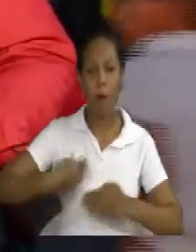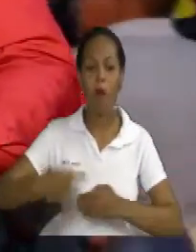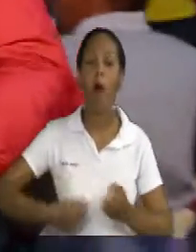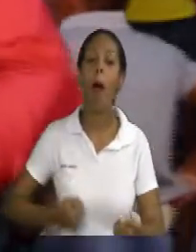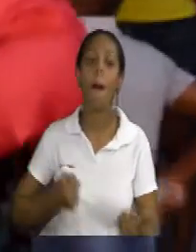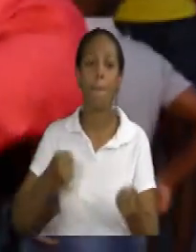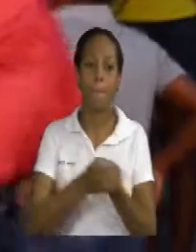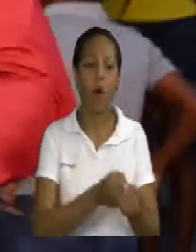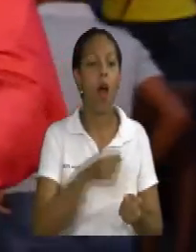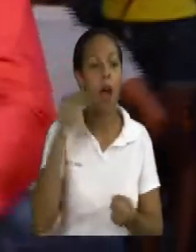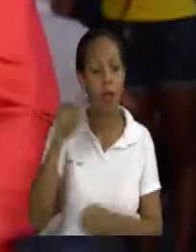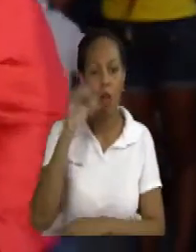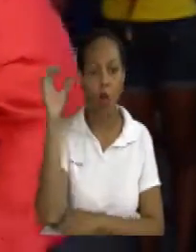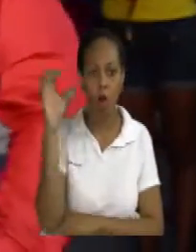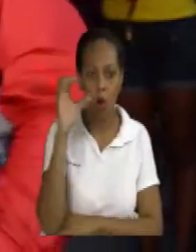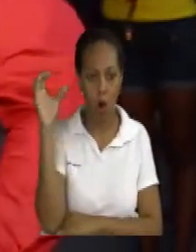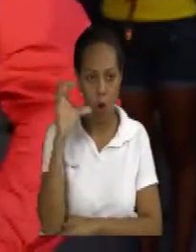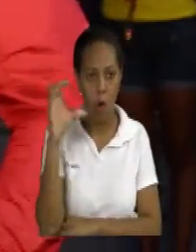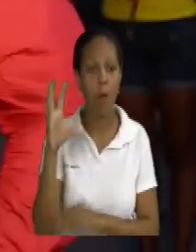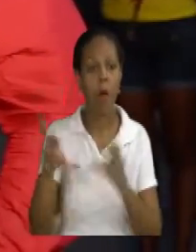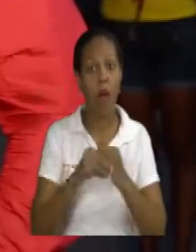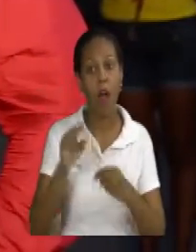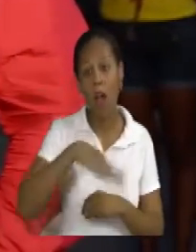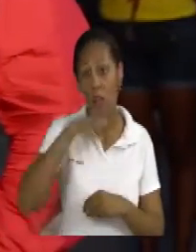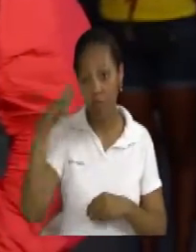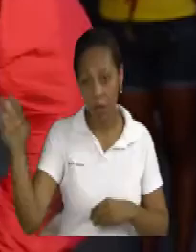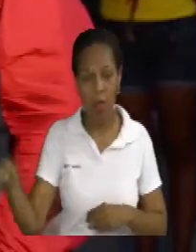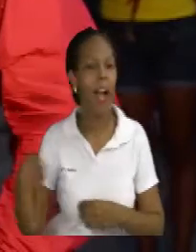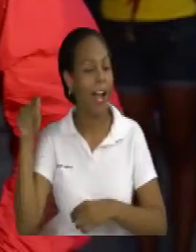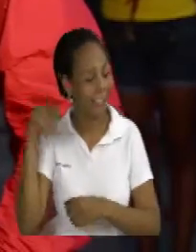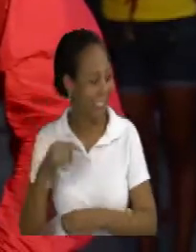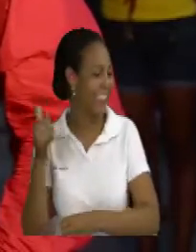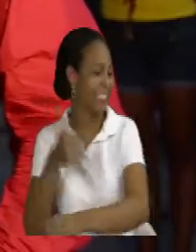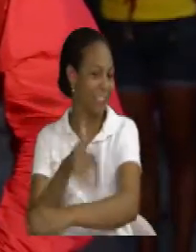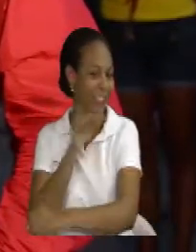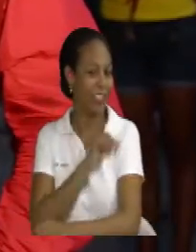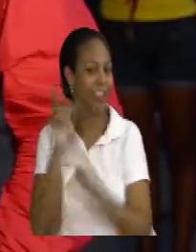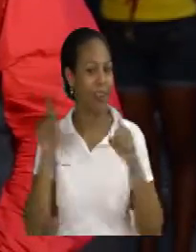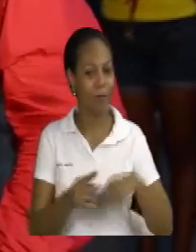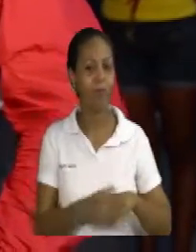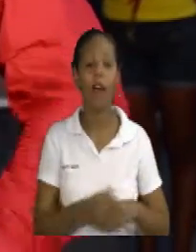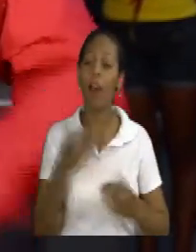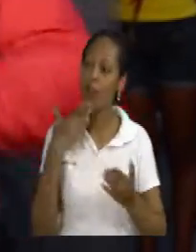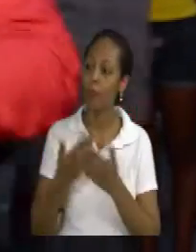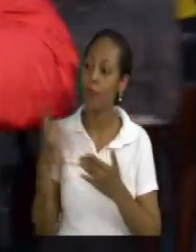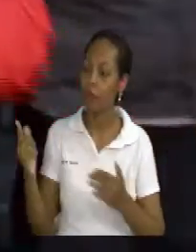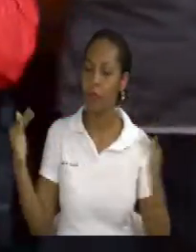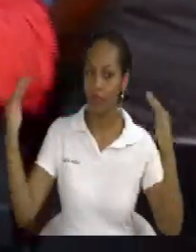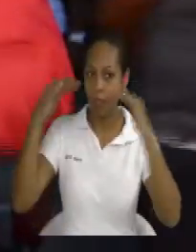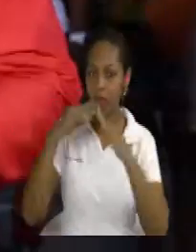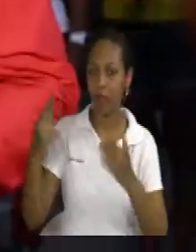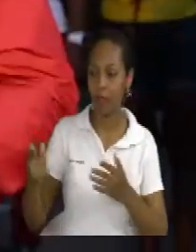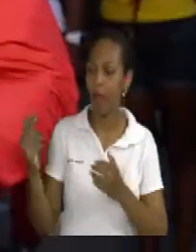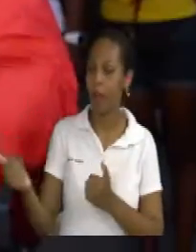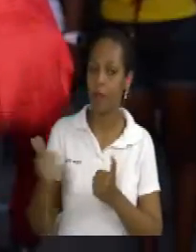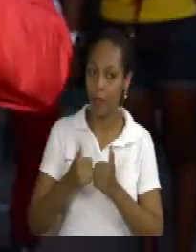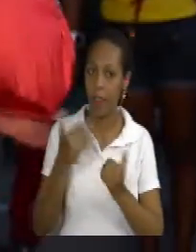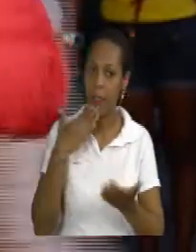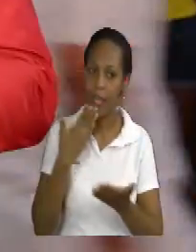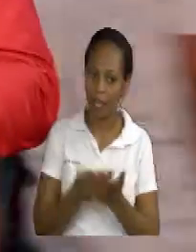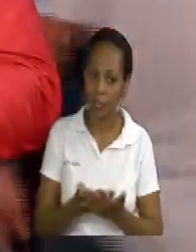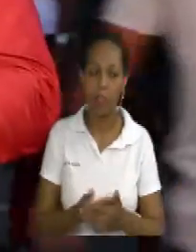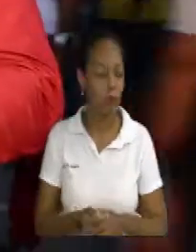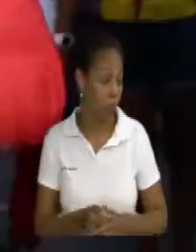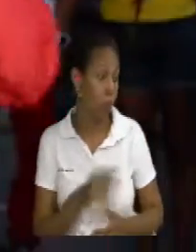por nuestra Antioquia y Yondó. Bueno, ingeniero, muchísimas gracias por acompañarnos aquí en casa. Bueno, un saludo a ustedes, gracias por